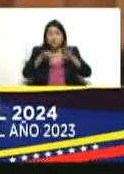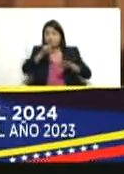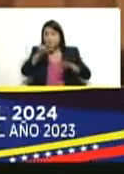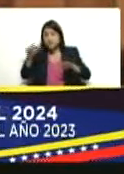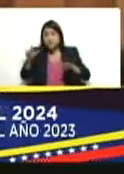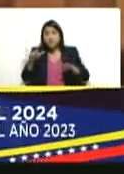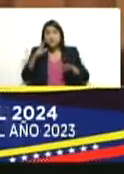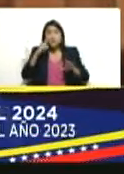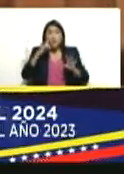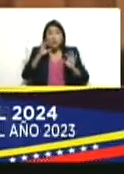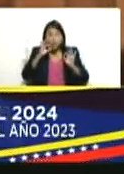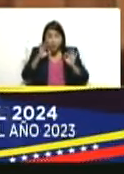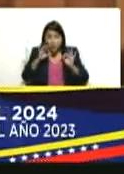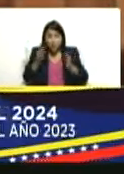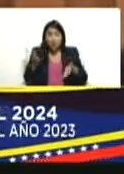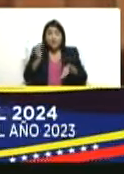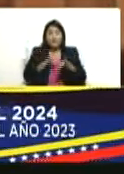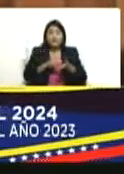cuídense de un nuevo ridículo.